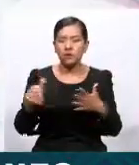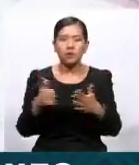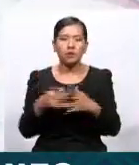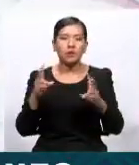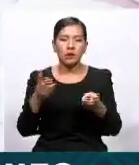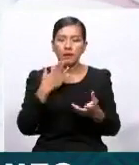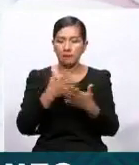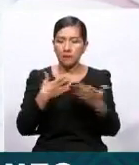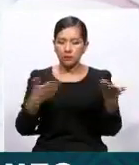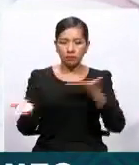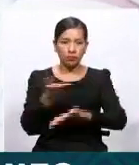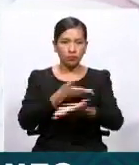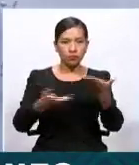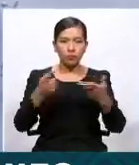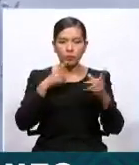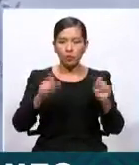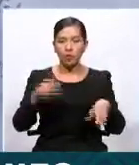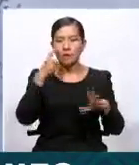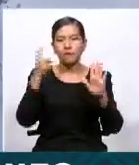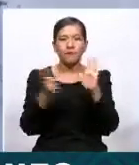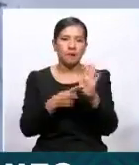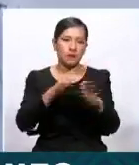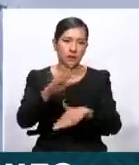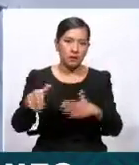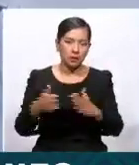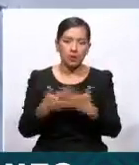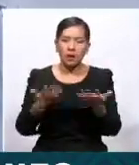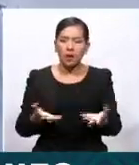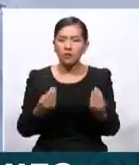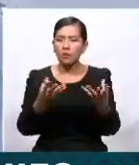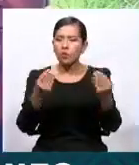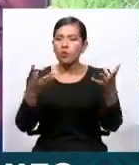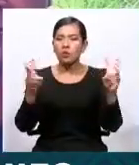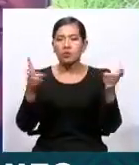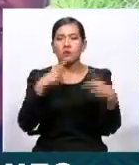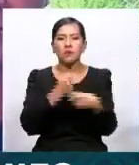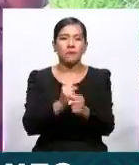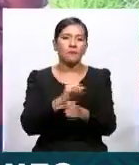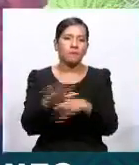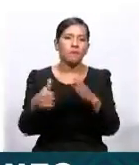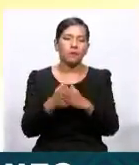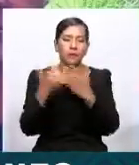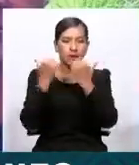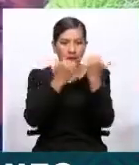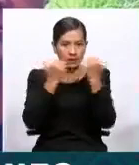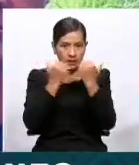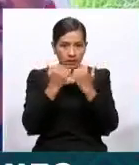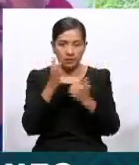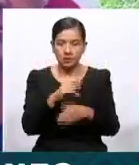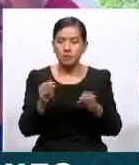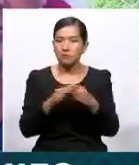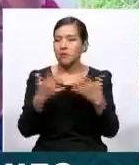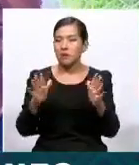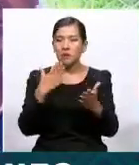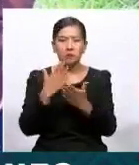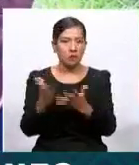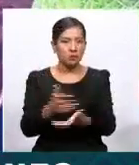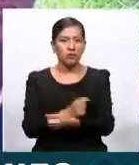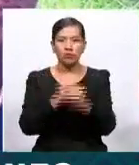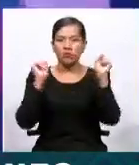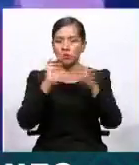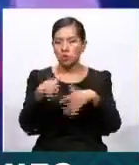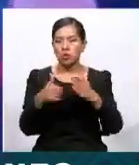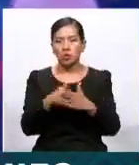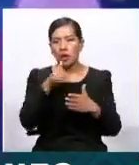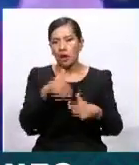inspección nos permite verificar primero que hay bastante producción de maíz que todavía se ha salvado de estas